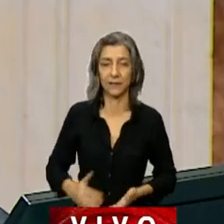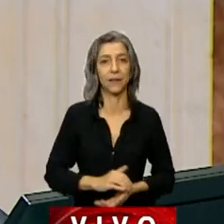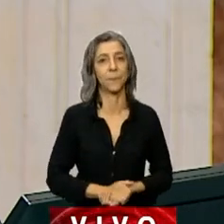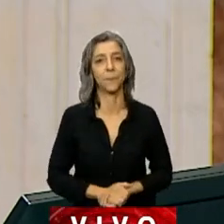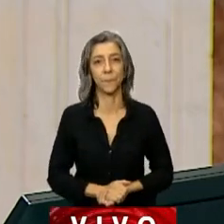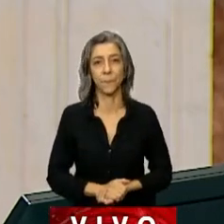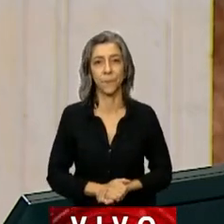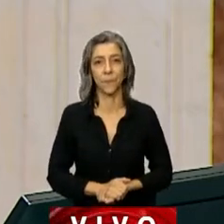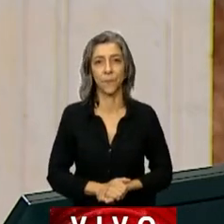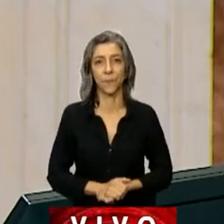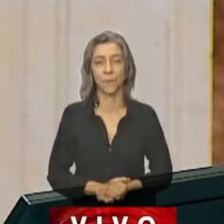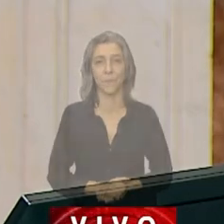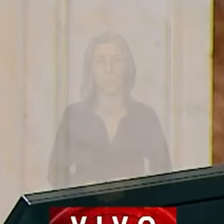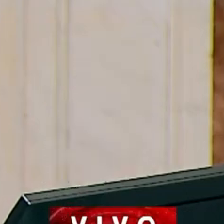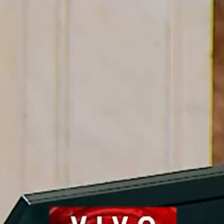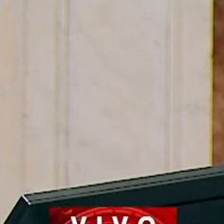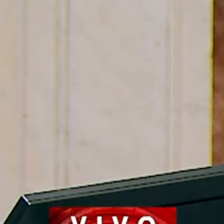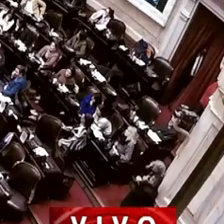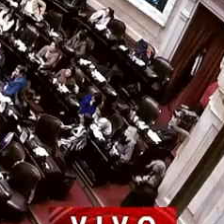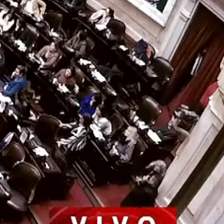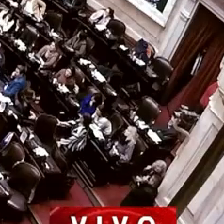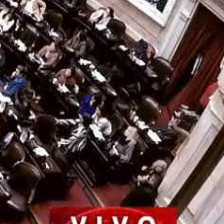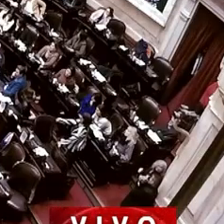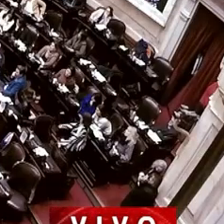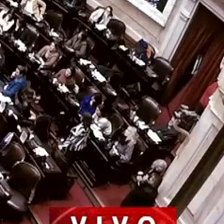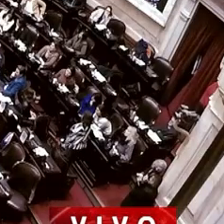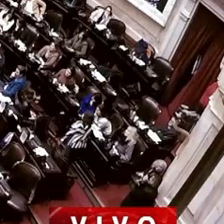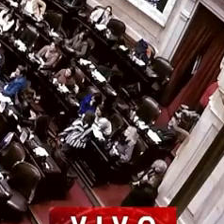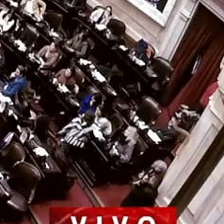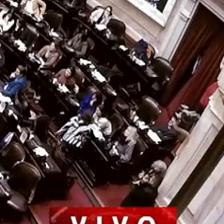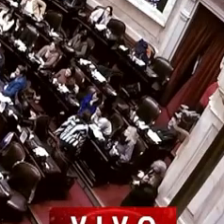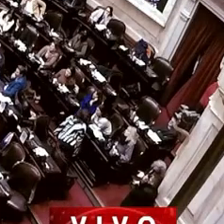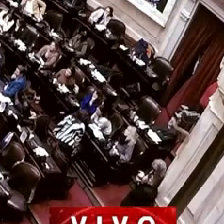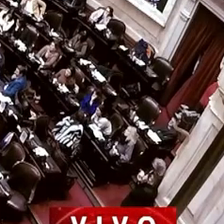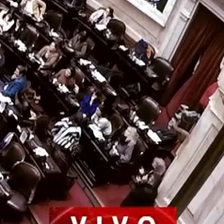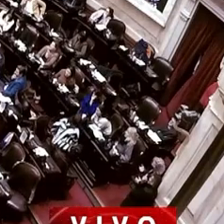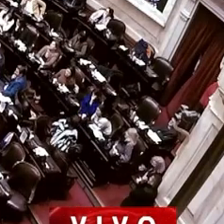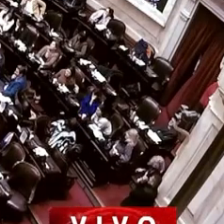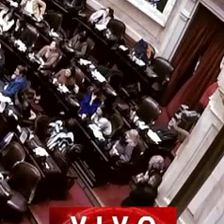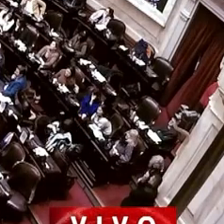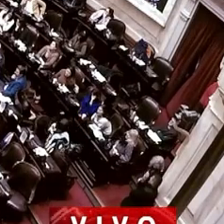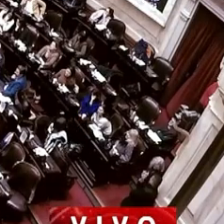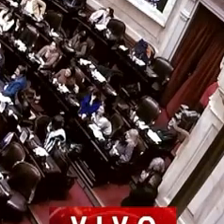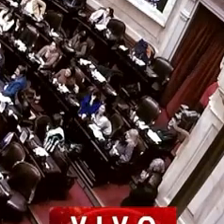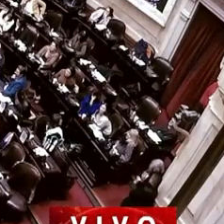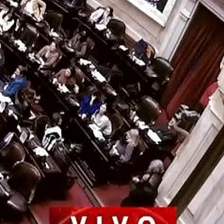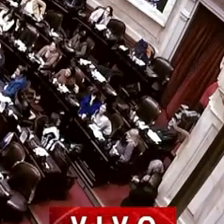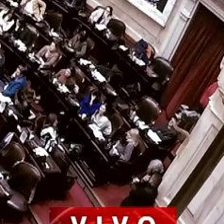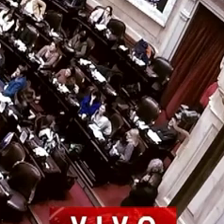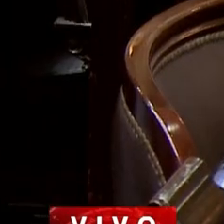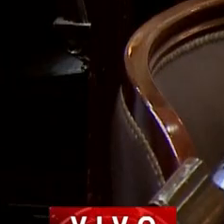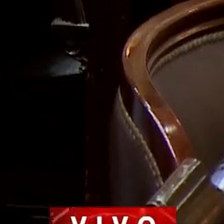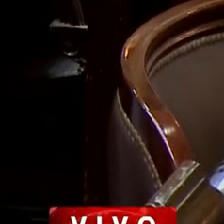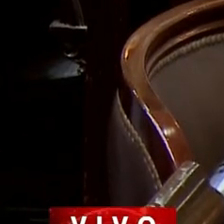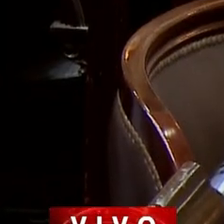diputada. En el uso de la palabra, el diputado Fabio Ketglas. Gracias, presidente. La cuestión